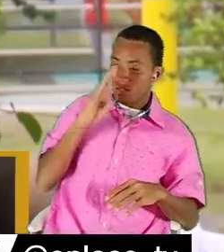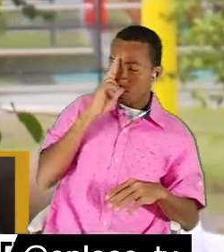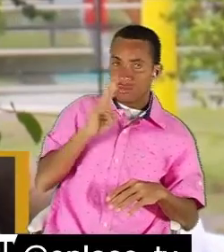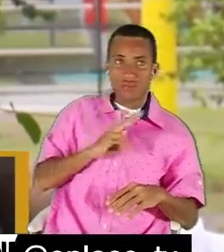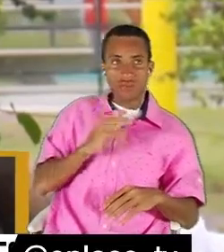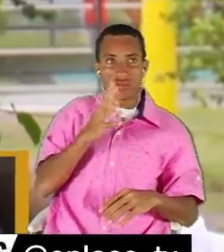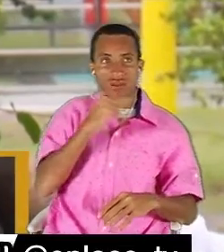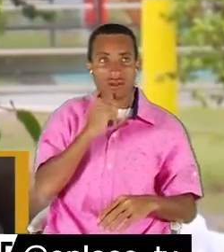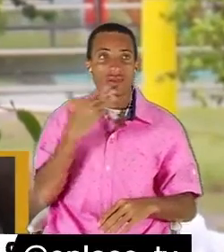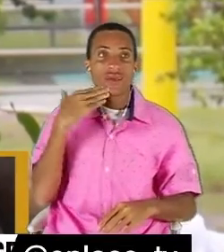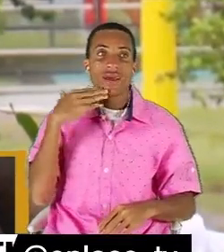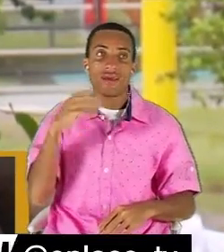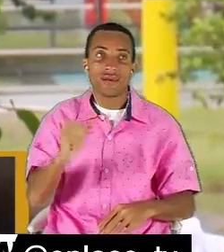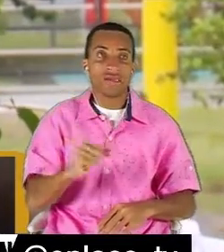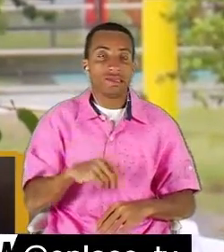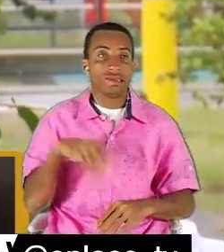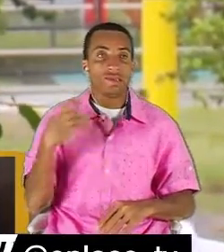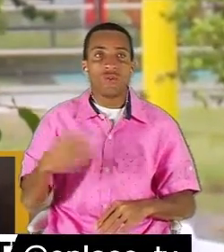que enfurecida